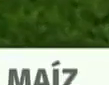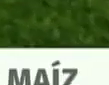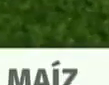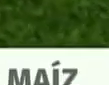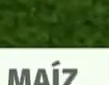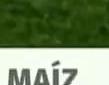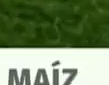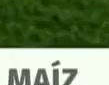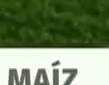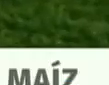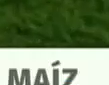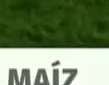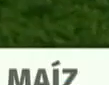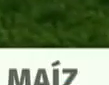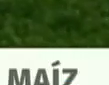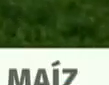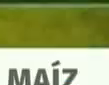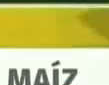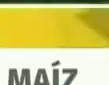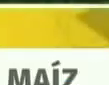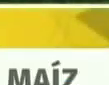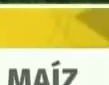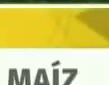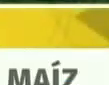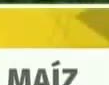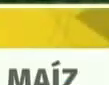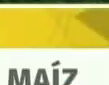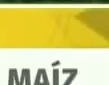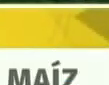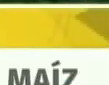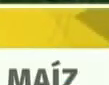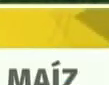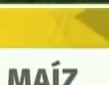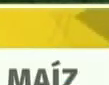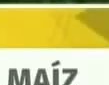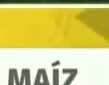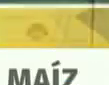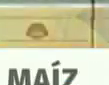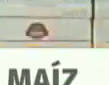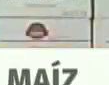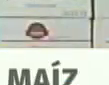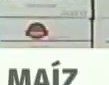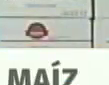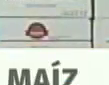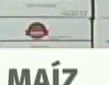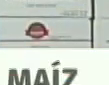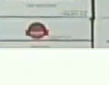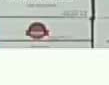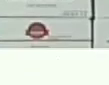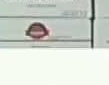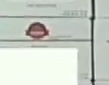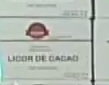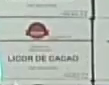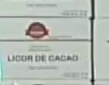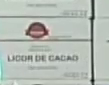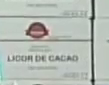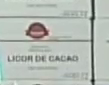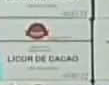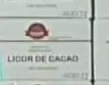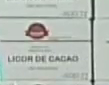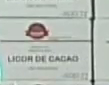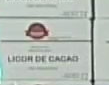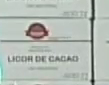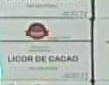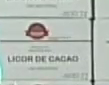para hacer harina de maíz precocido así que adelante presidente sabroso pues un aplauso a los